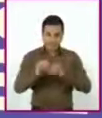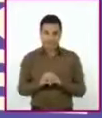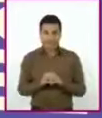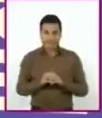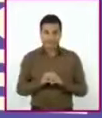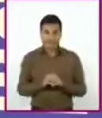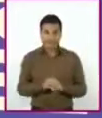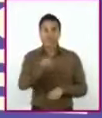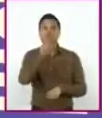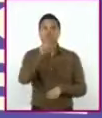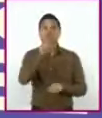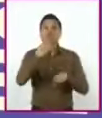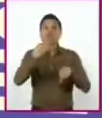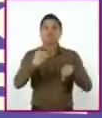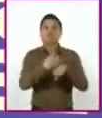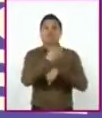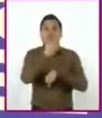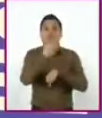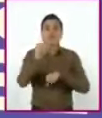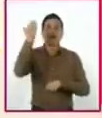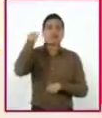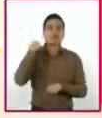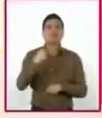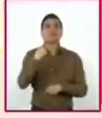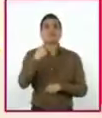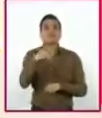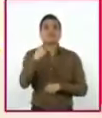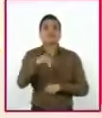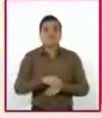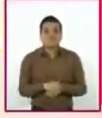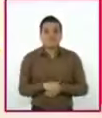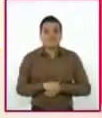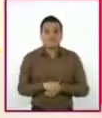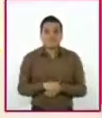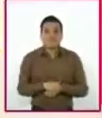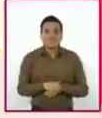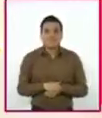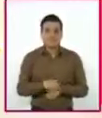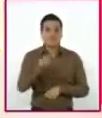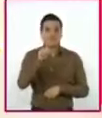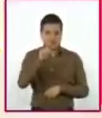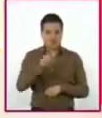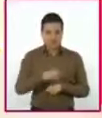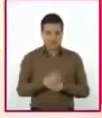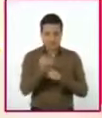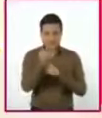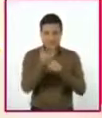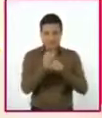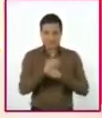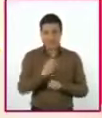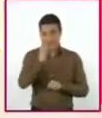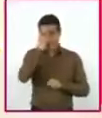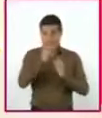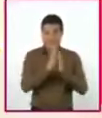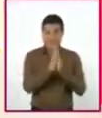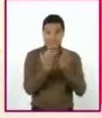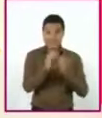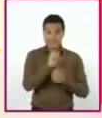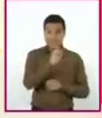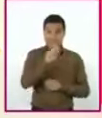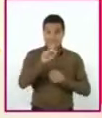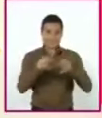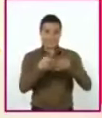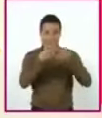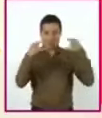la entidad donde vives y cómo se llamaba. Recuerda que puedes apoyarte en tu libro de texto de Historia de México de